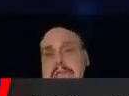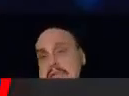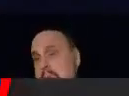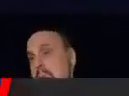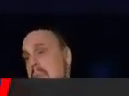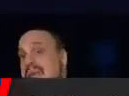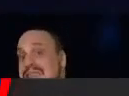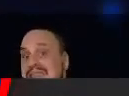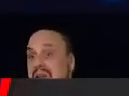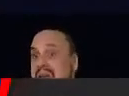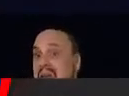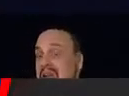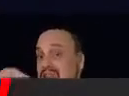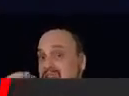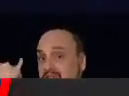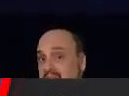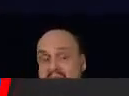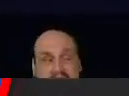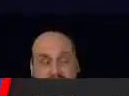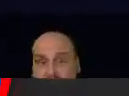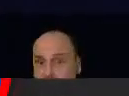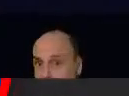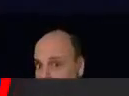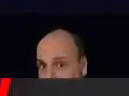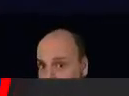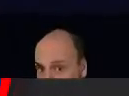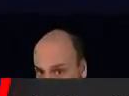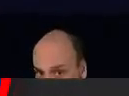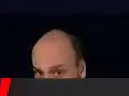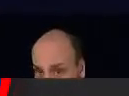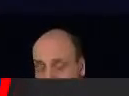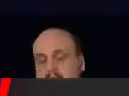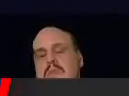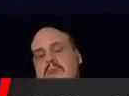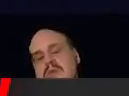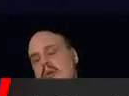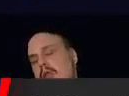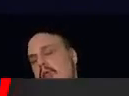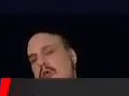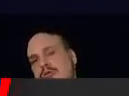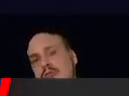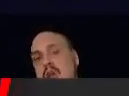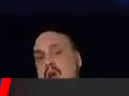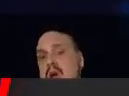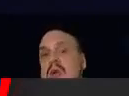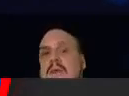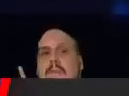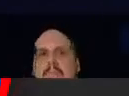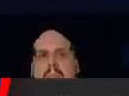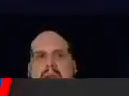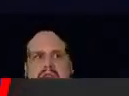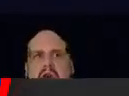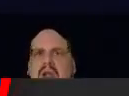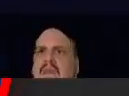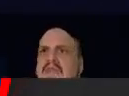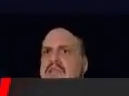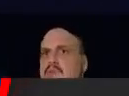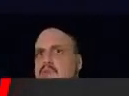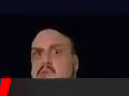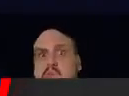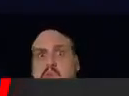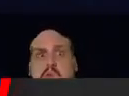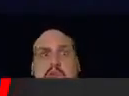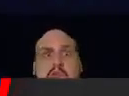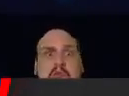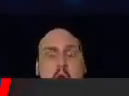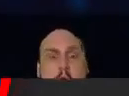comprás es así de simple y duro por eso nosotros queremos terminar con la incertidumbre de la inflación tenemos